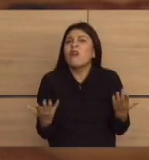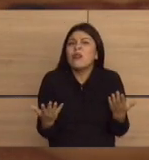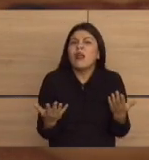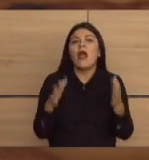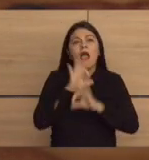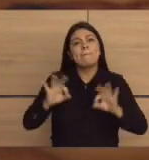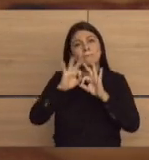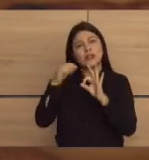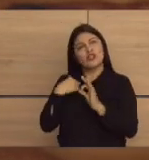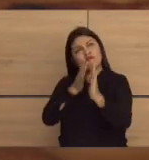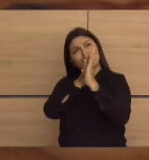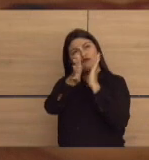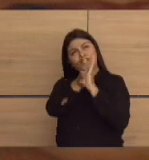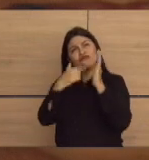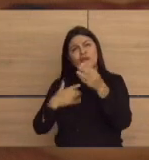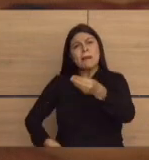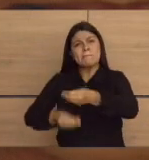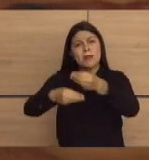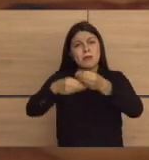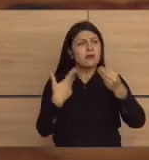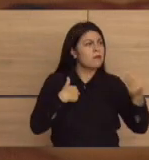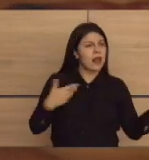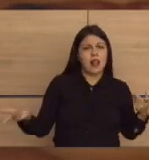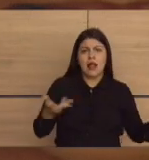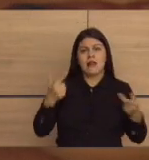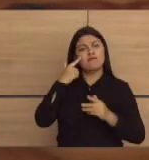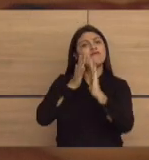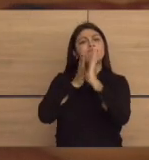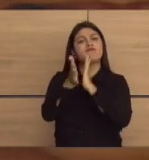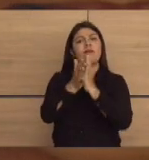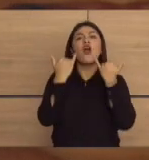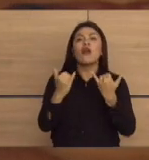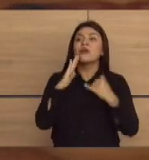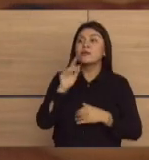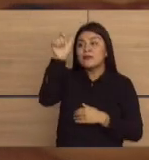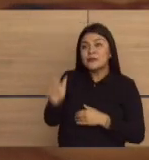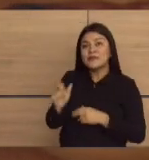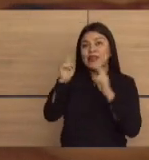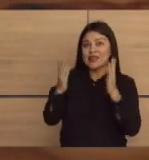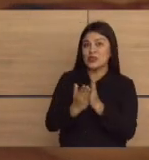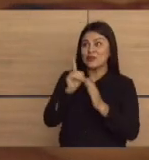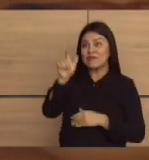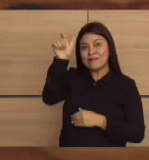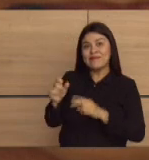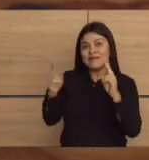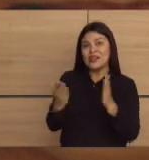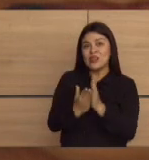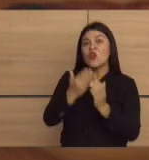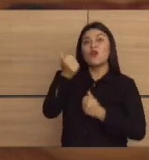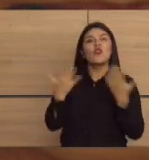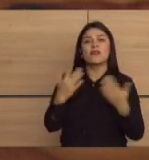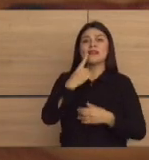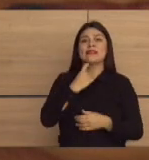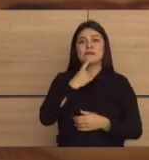para sumar distintas voces, quiero invitar a este escenario a un estudiante de